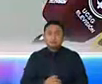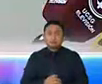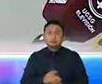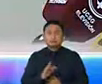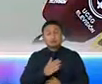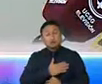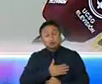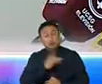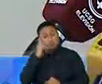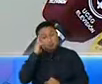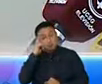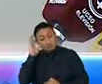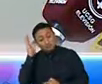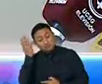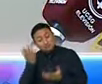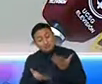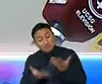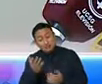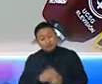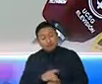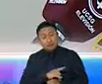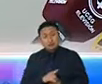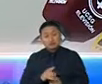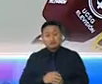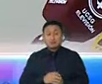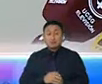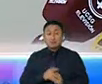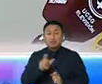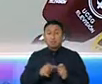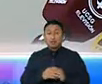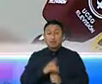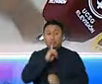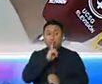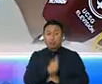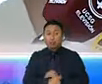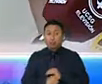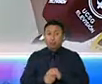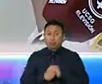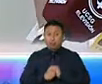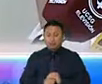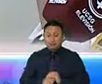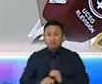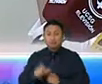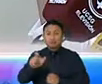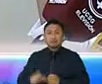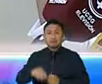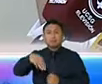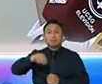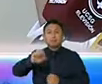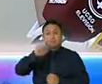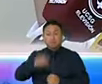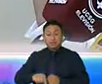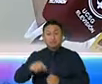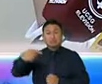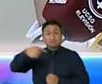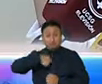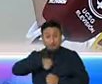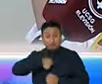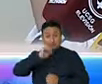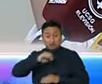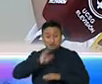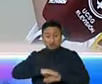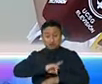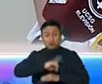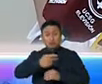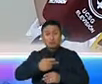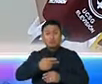presumo que puede existir a lo mejor una acción colusoria para perjudicarnos tanto al perito Mesa como a mi persona por haber recibido un